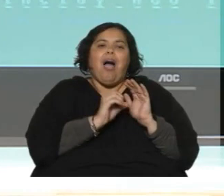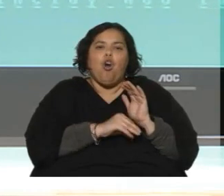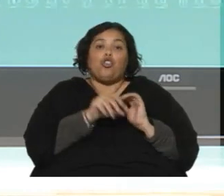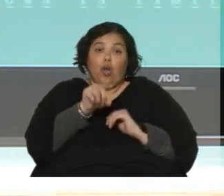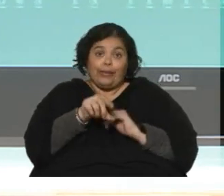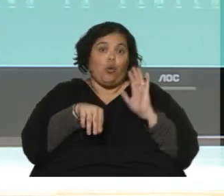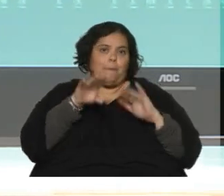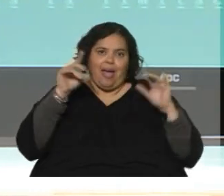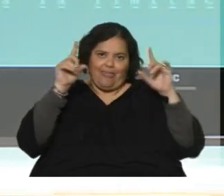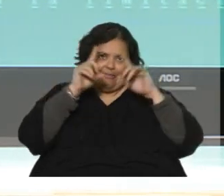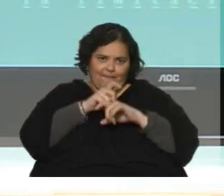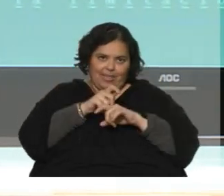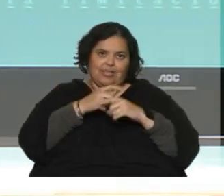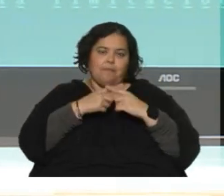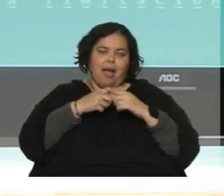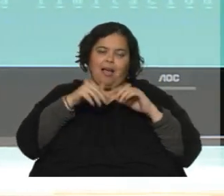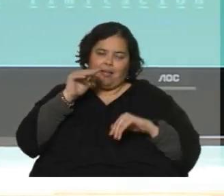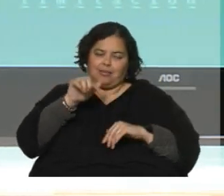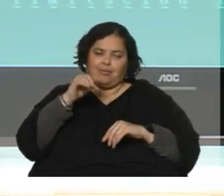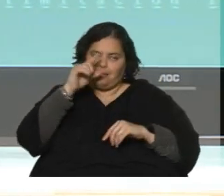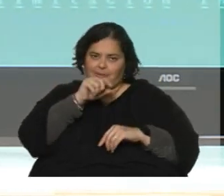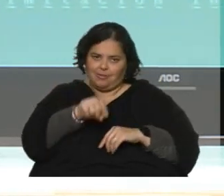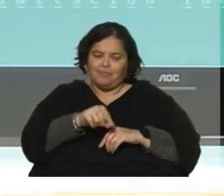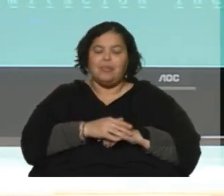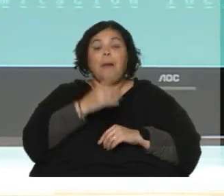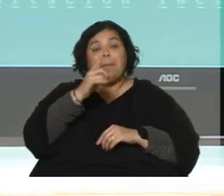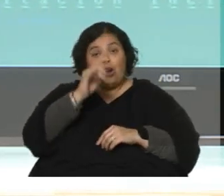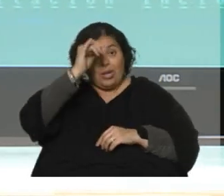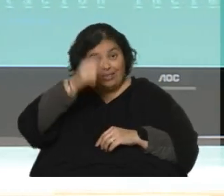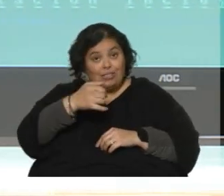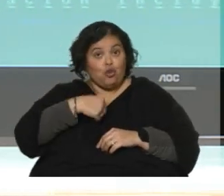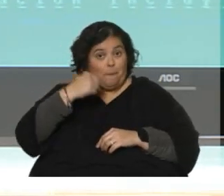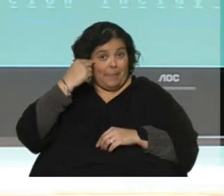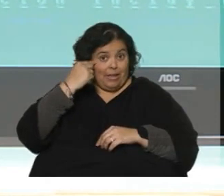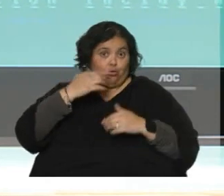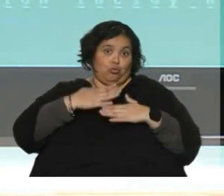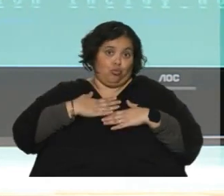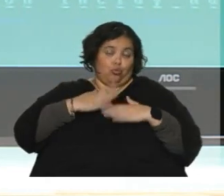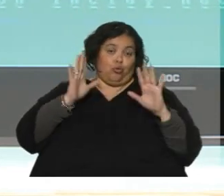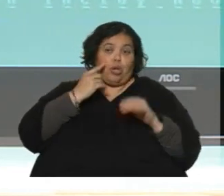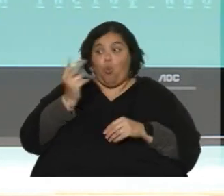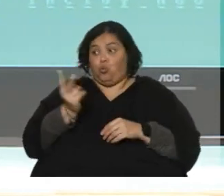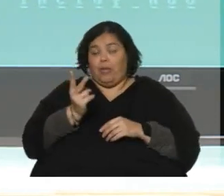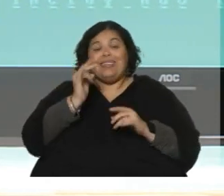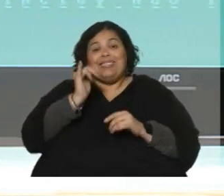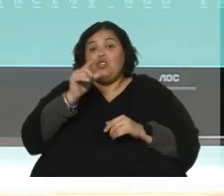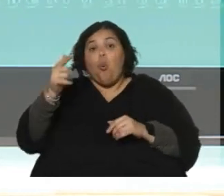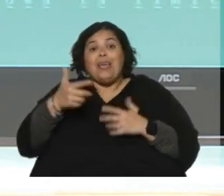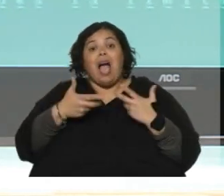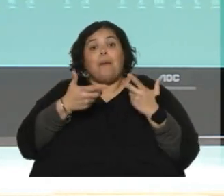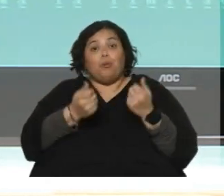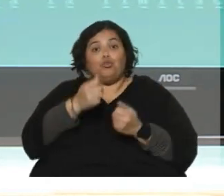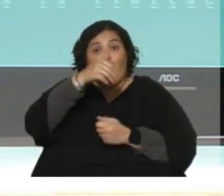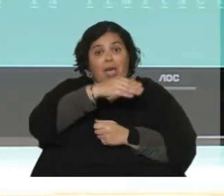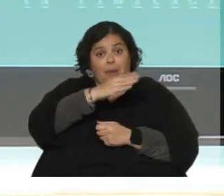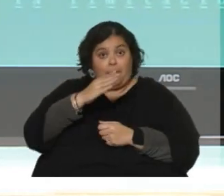difícil de que de que se pueda llevar adelante Pero lo que sí me parece no sé qué piensan ustedes que sin el apoyo del mpp y sin